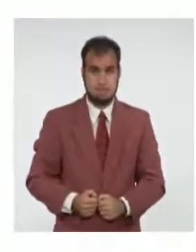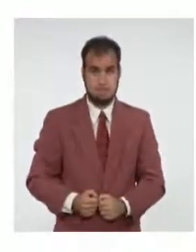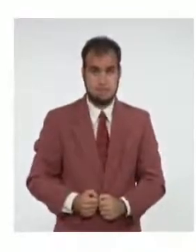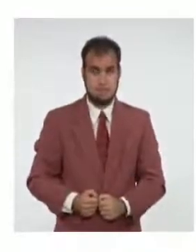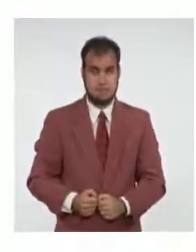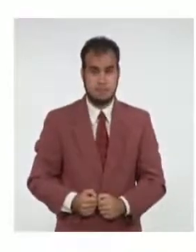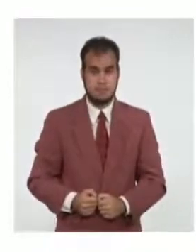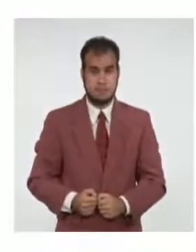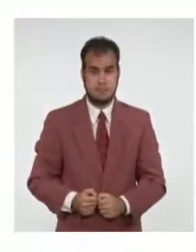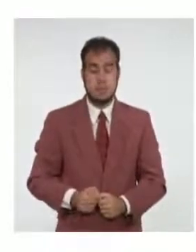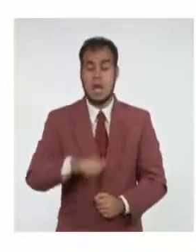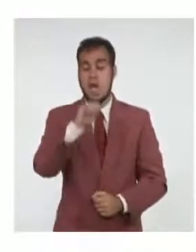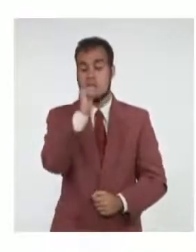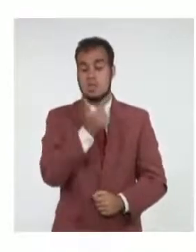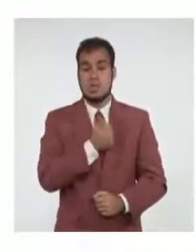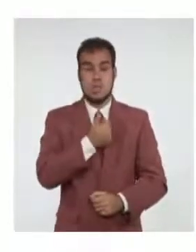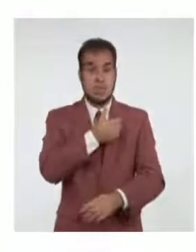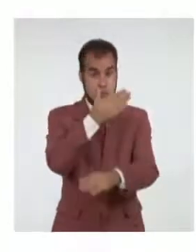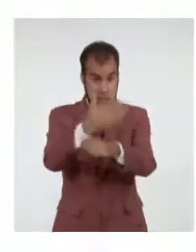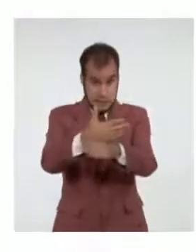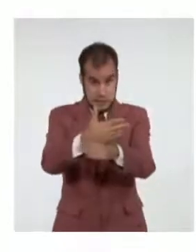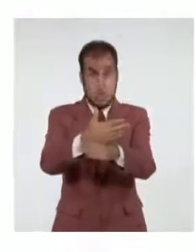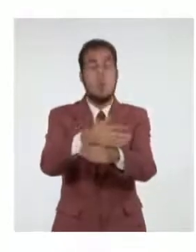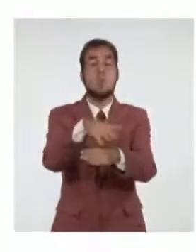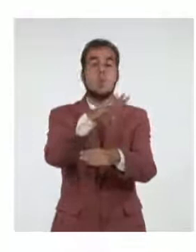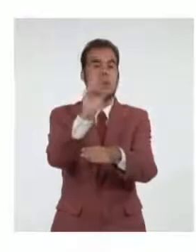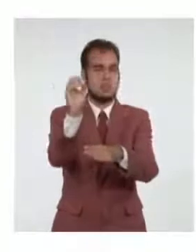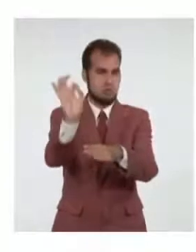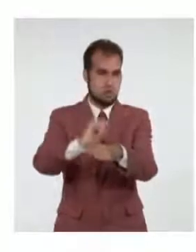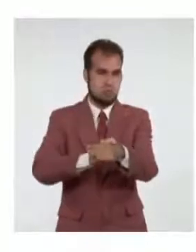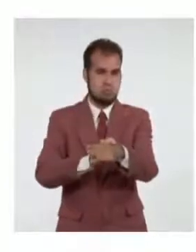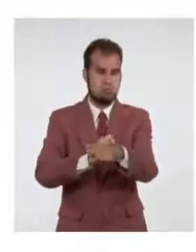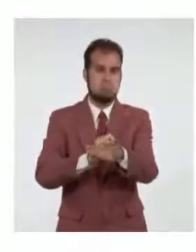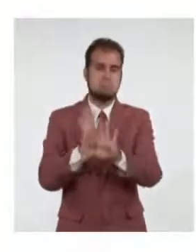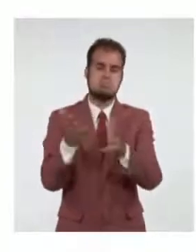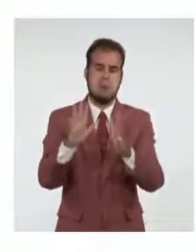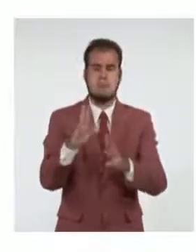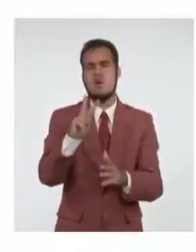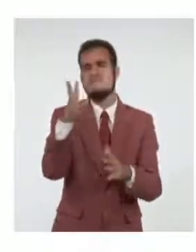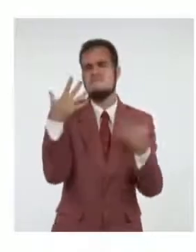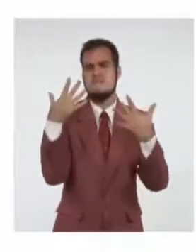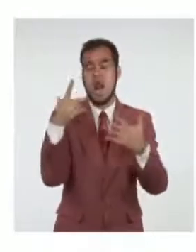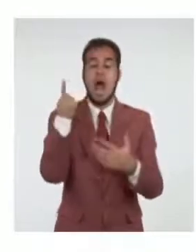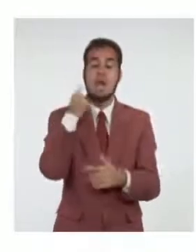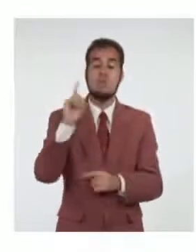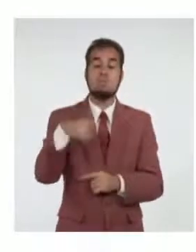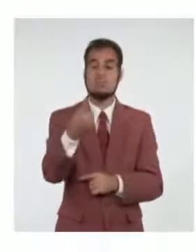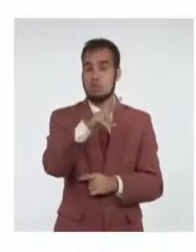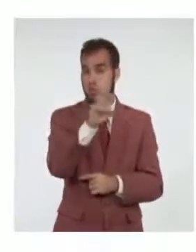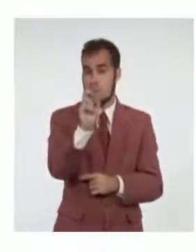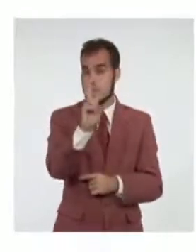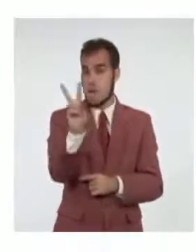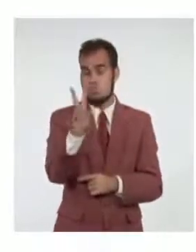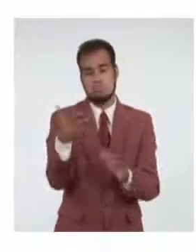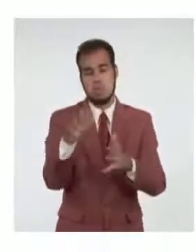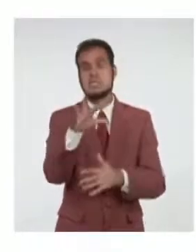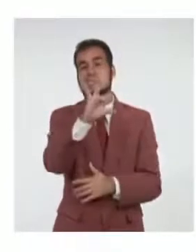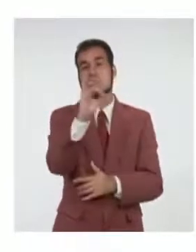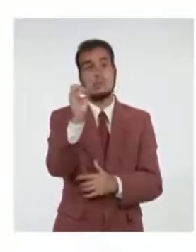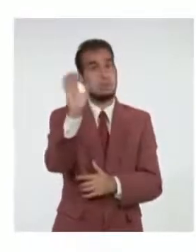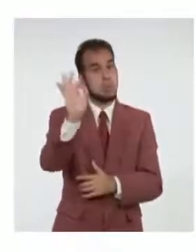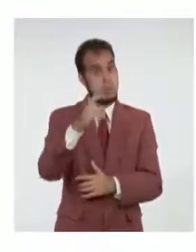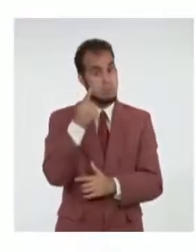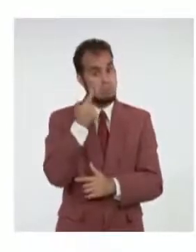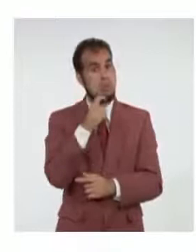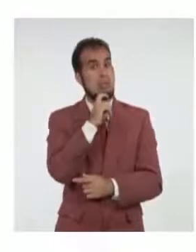el 40% y para el verano del 22 llegar a un 70%. Y ya digo, complicada está la situación con las vacunas,